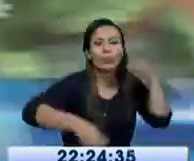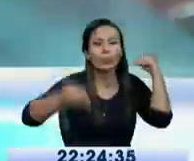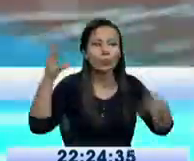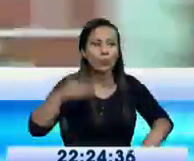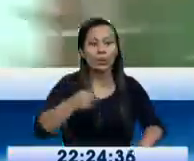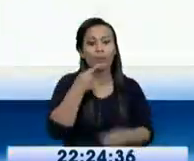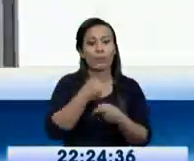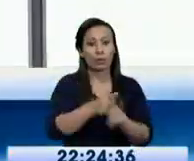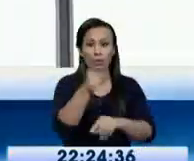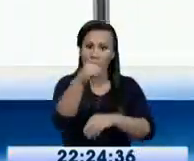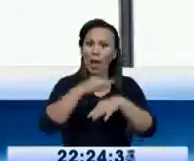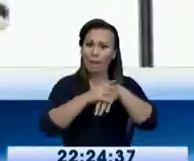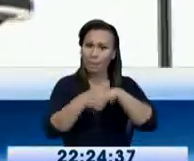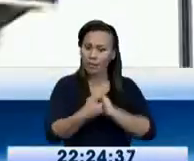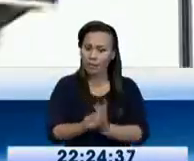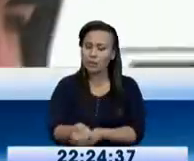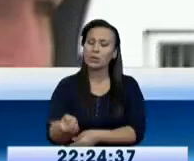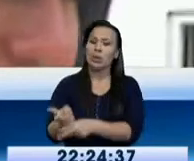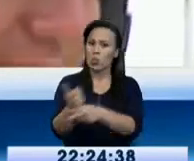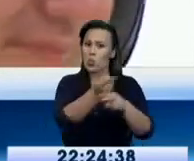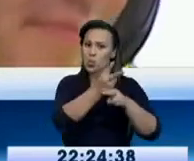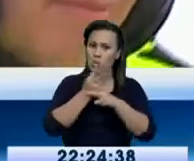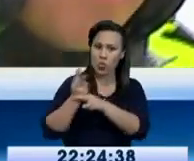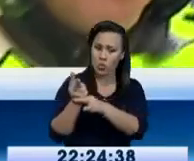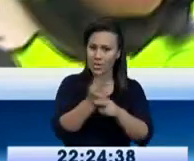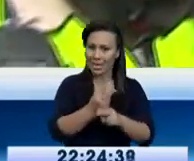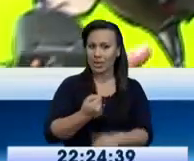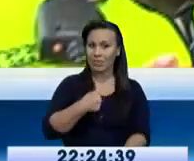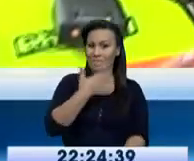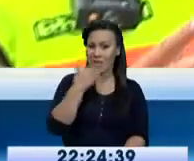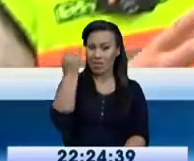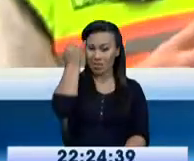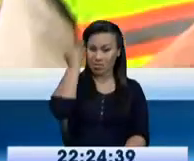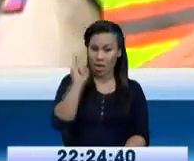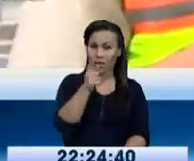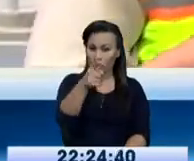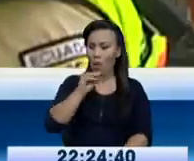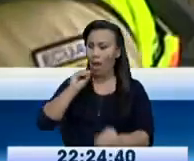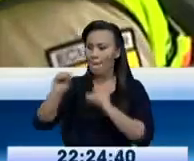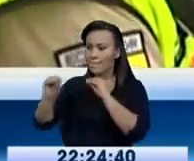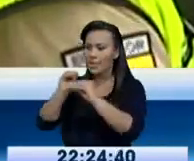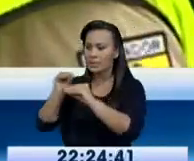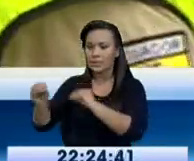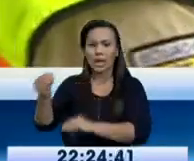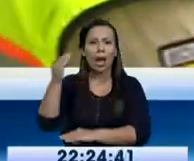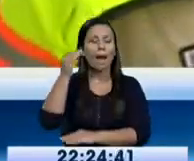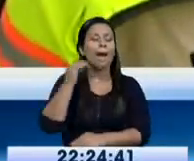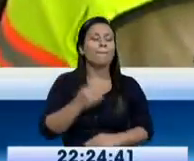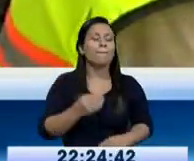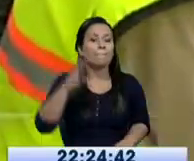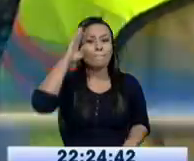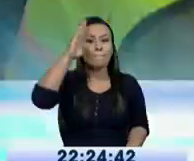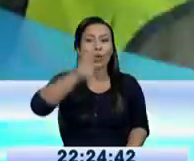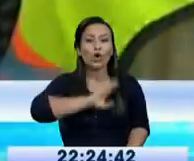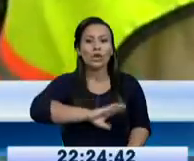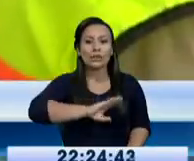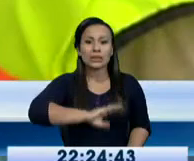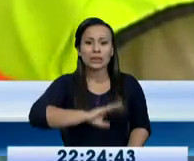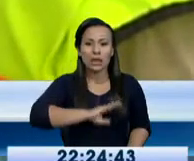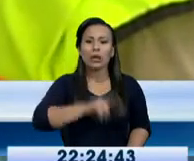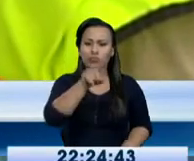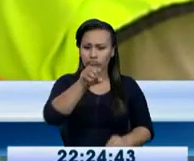eso hay que estar un paso adelante y prevenir. Nosotros tenemos lo que es aquí en la Policía Nacional, brindamos